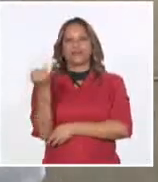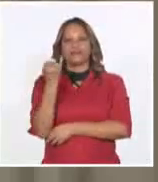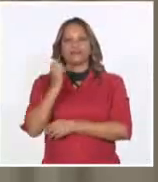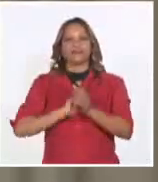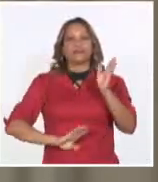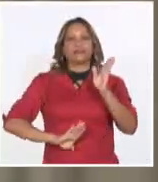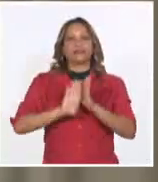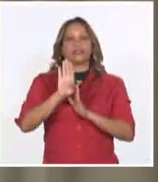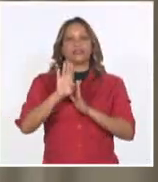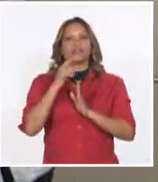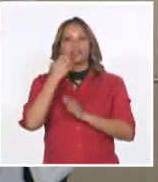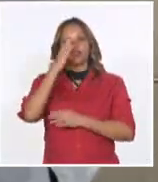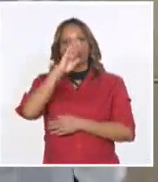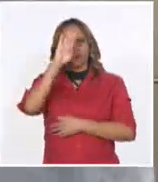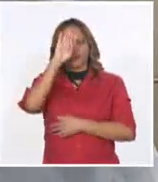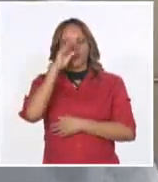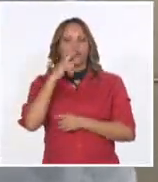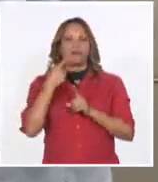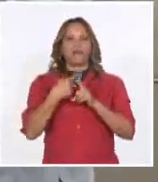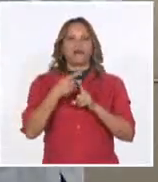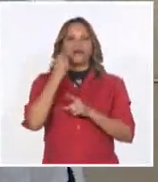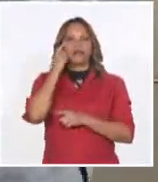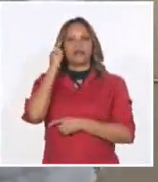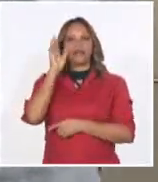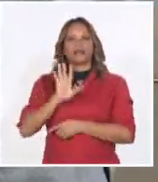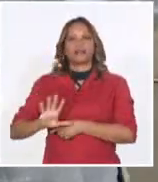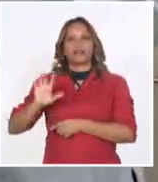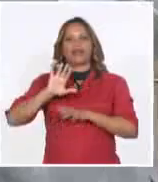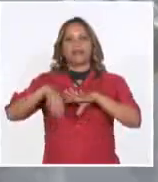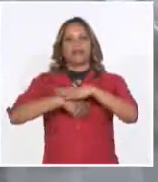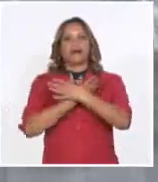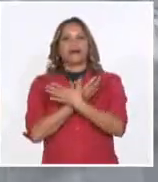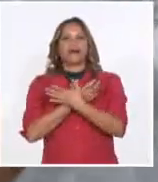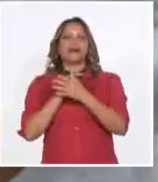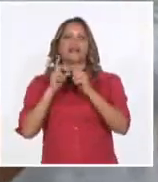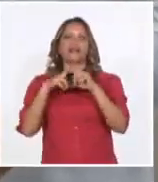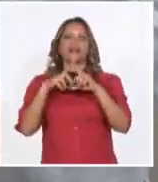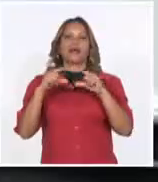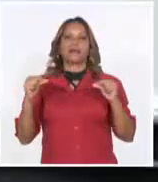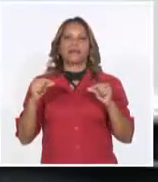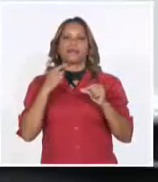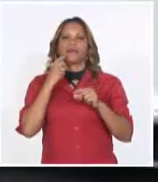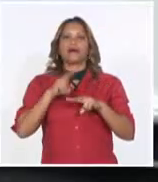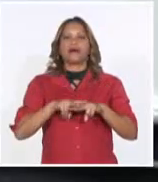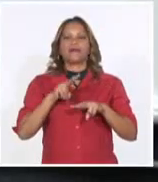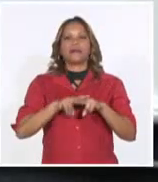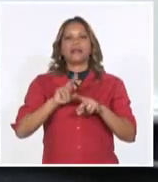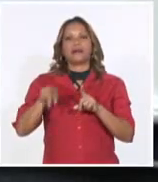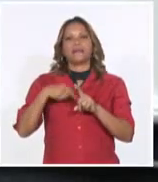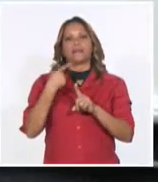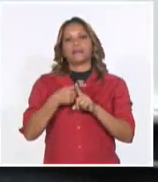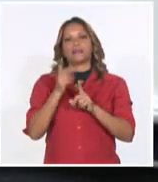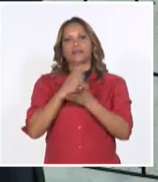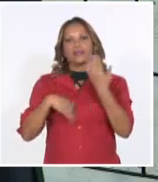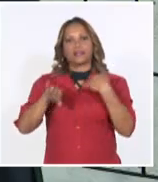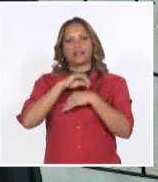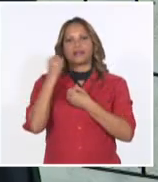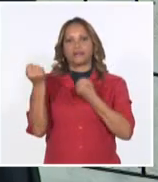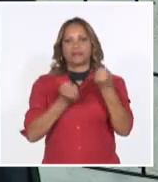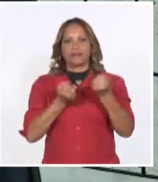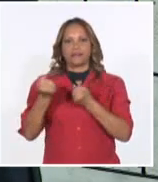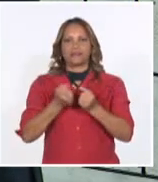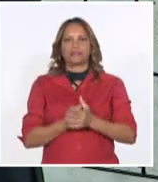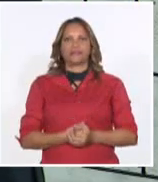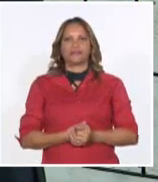Desarrollo de la Nación Asiática, la Embajada Japonesa en La Habana y el Ministerio Cubano del Transporte.